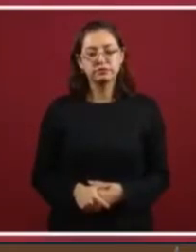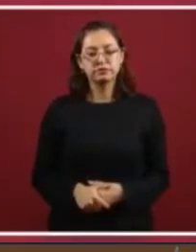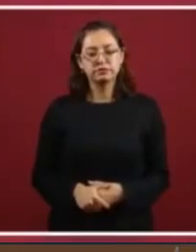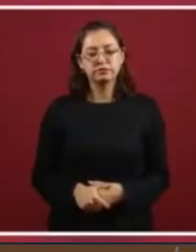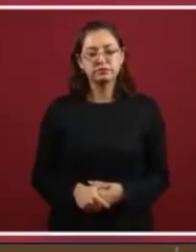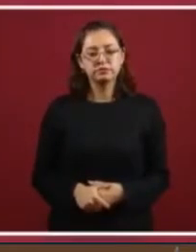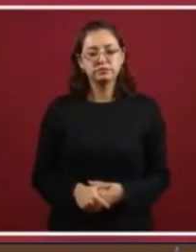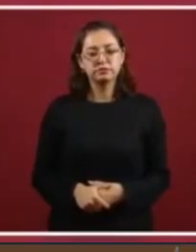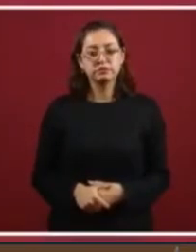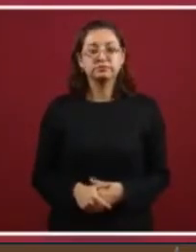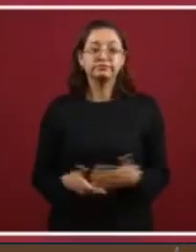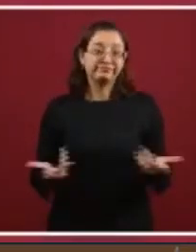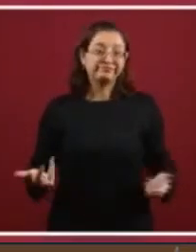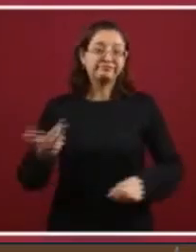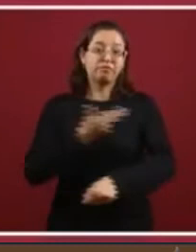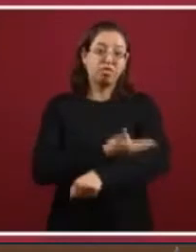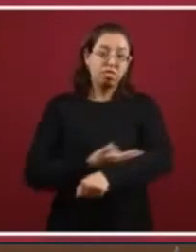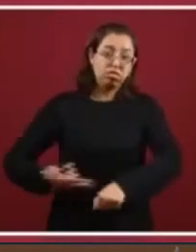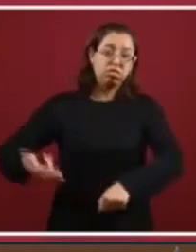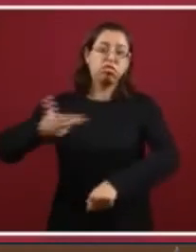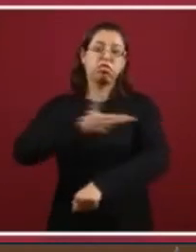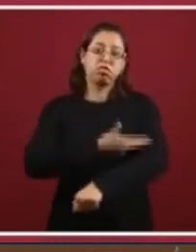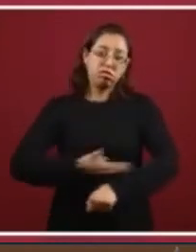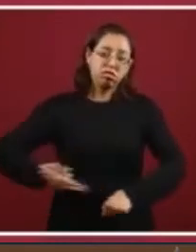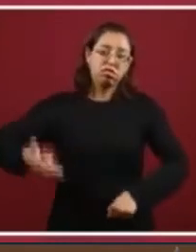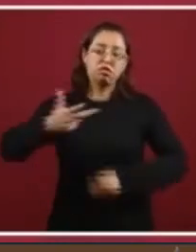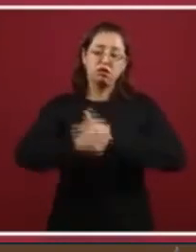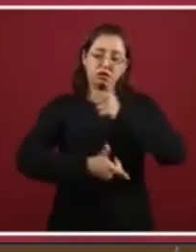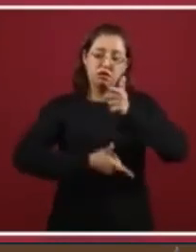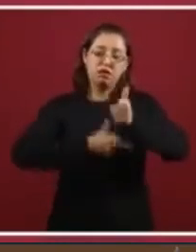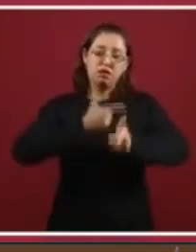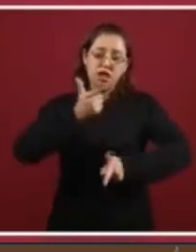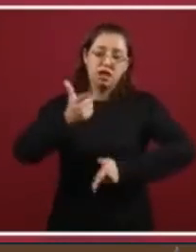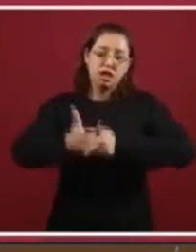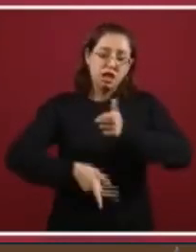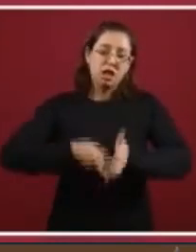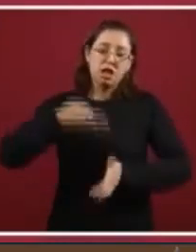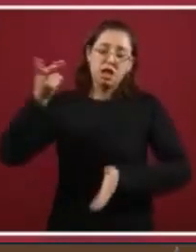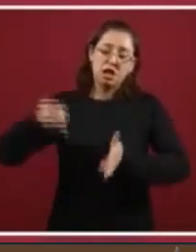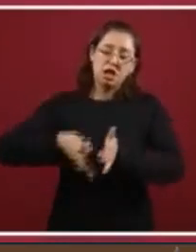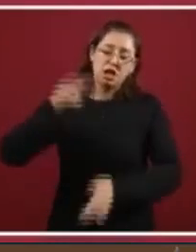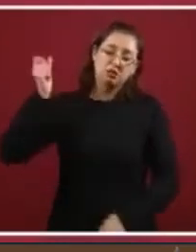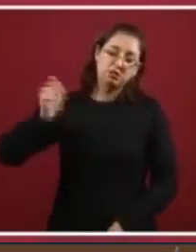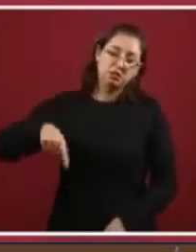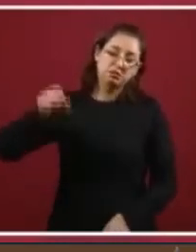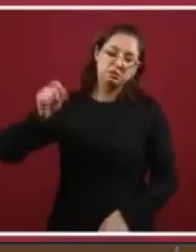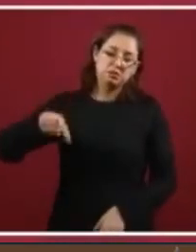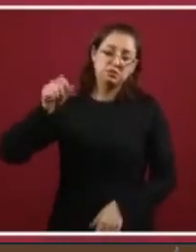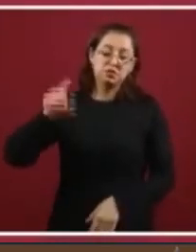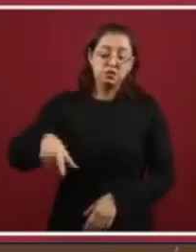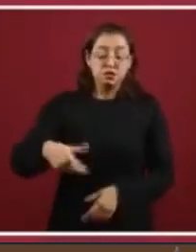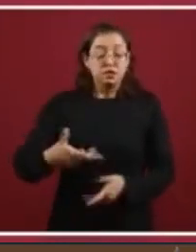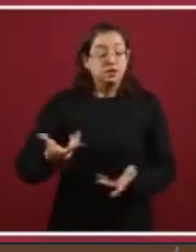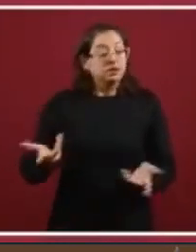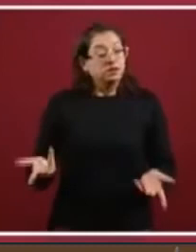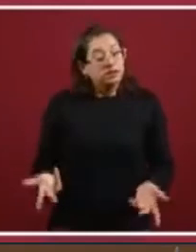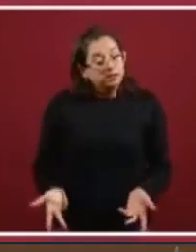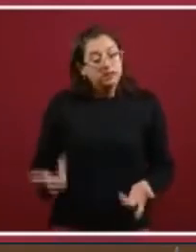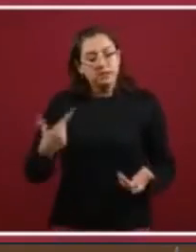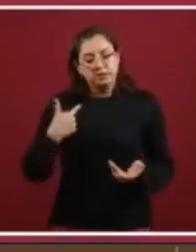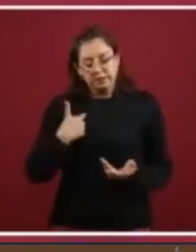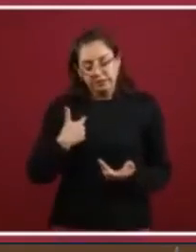ese es el elefante si son las inercias yo espero que se